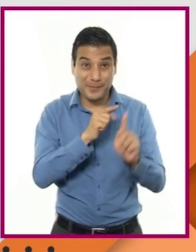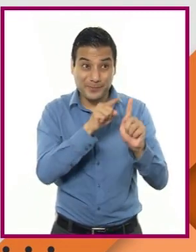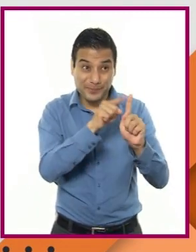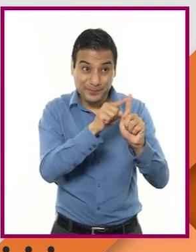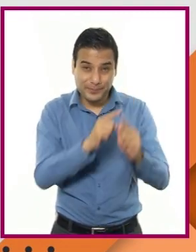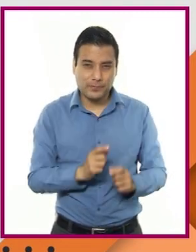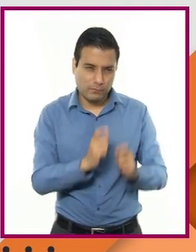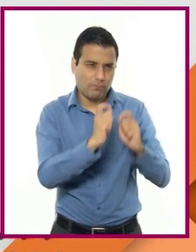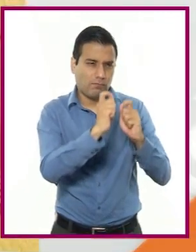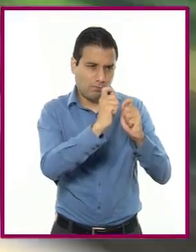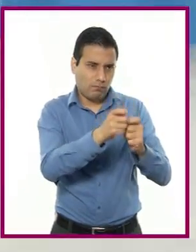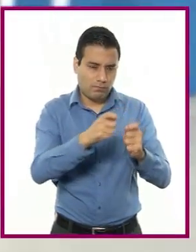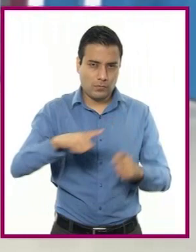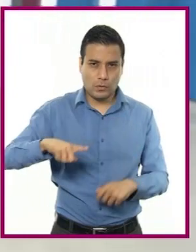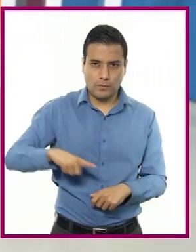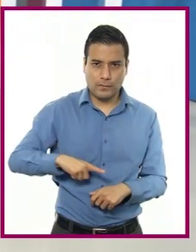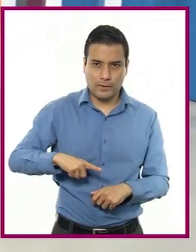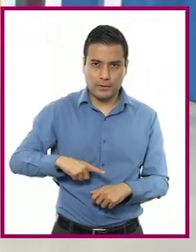el derecho de gobernar.